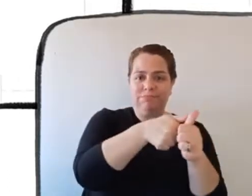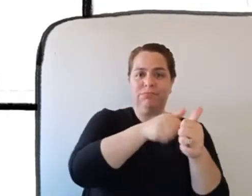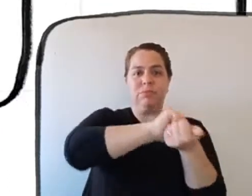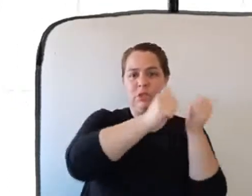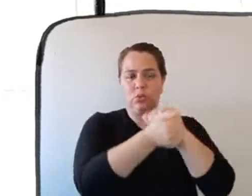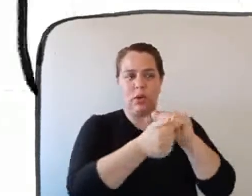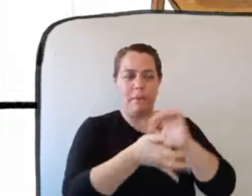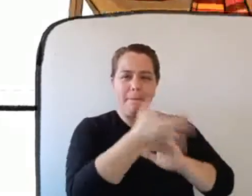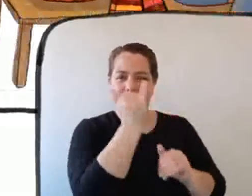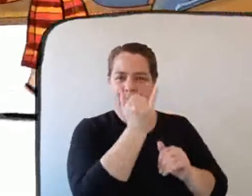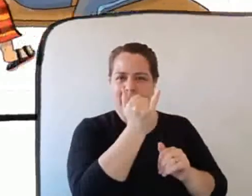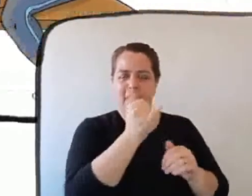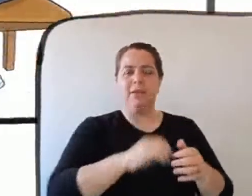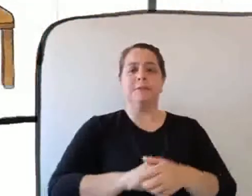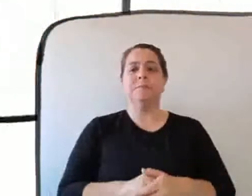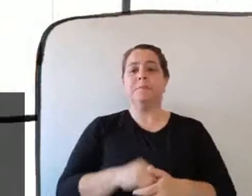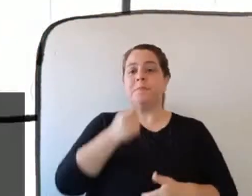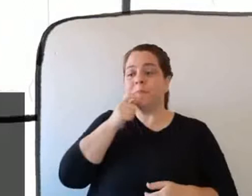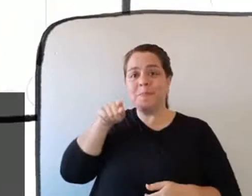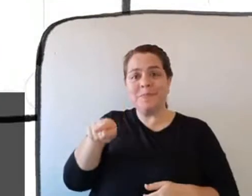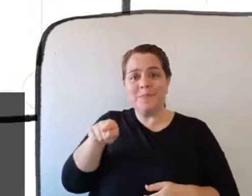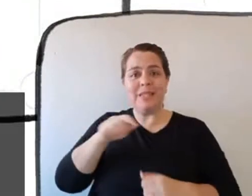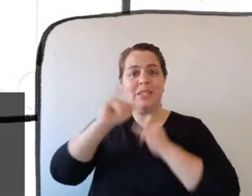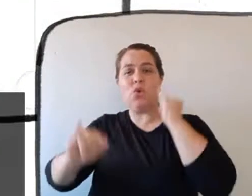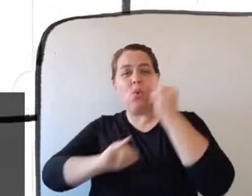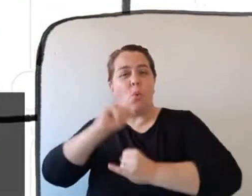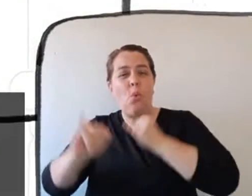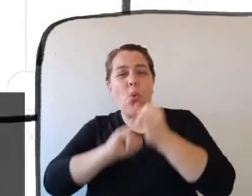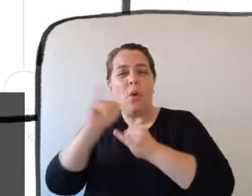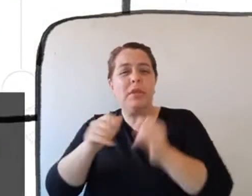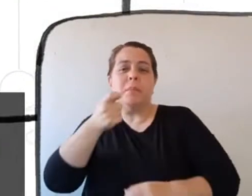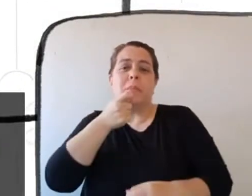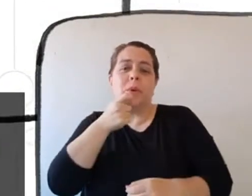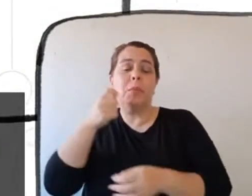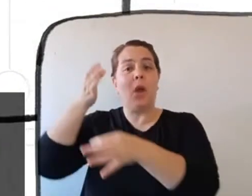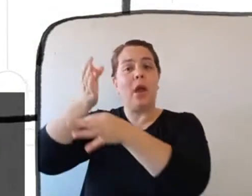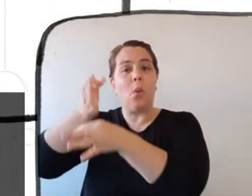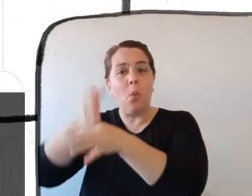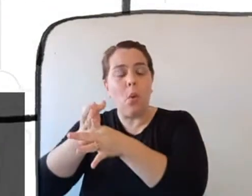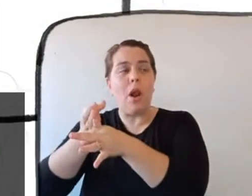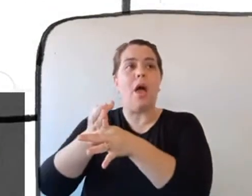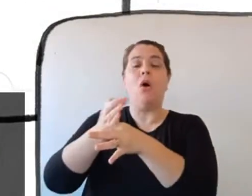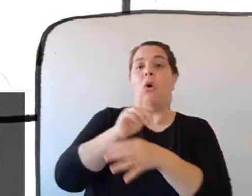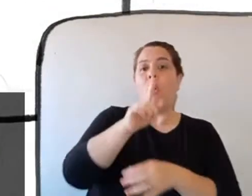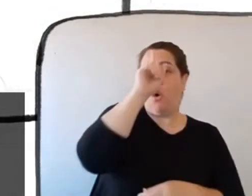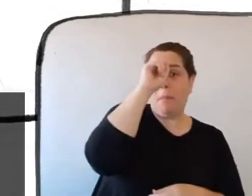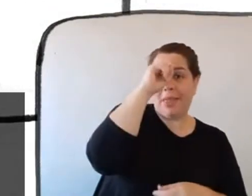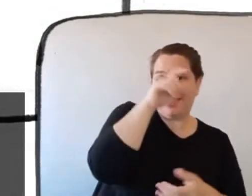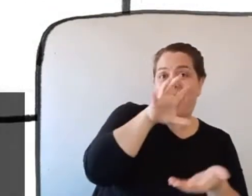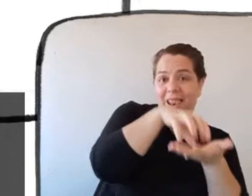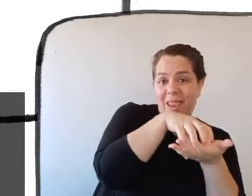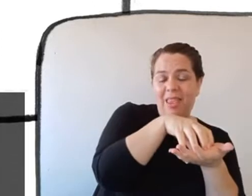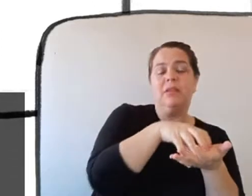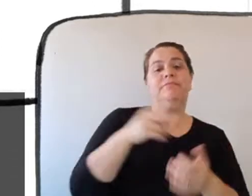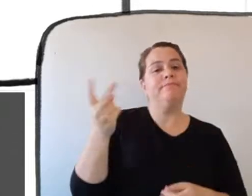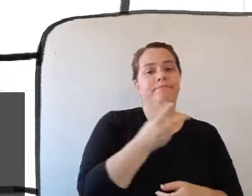y embarazo forzado que estaban transitando. Si la develación de la situación de abuso se produce, por ejemplo, en la escuela o en el